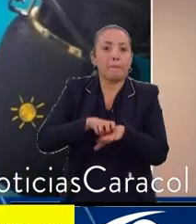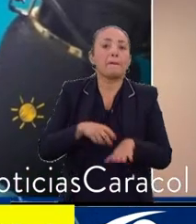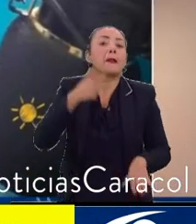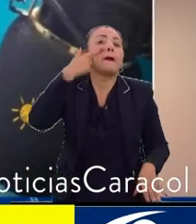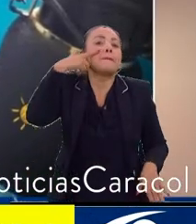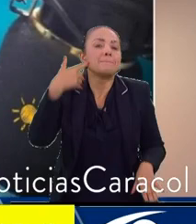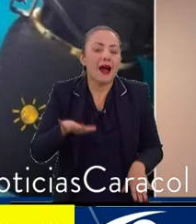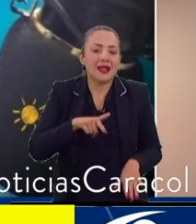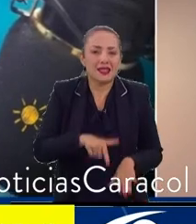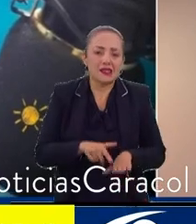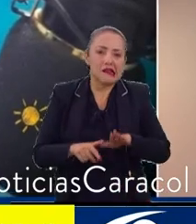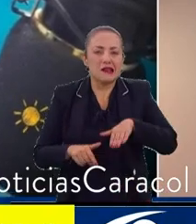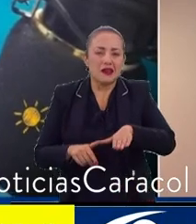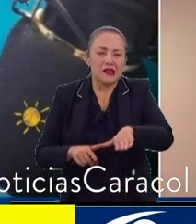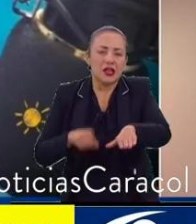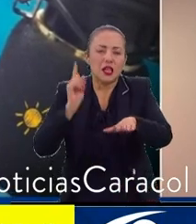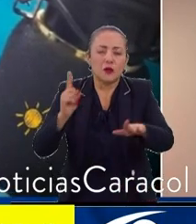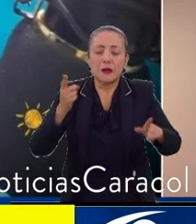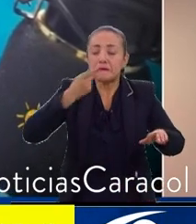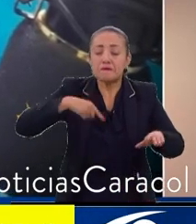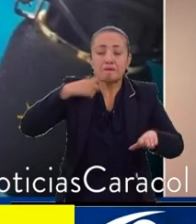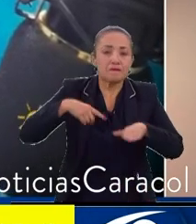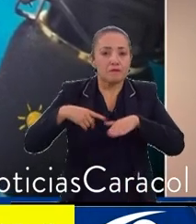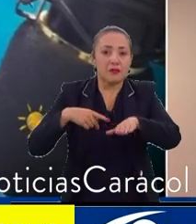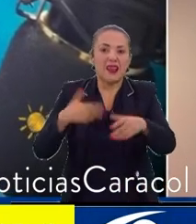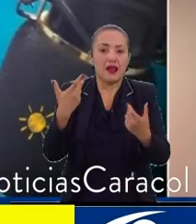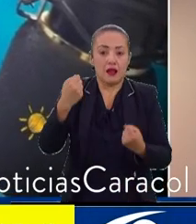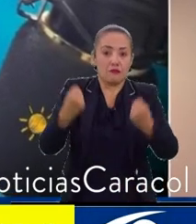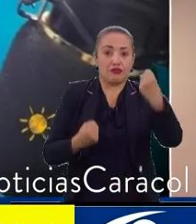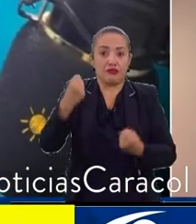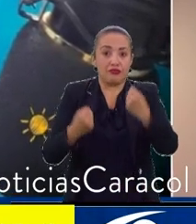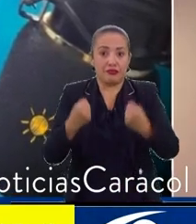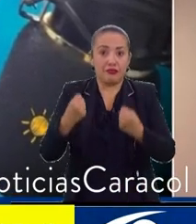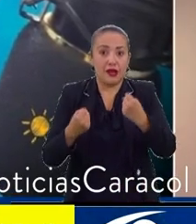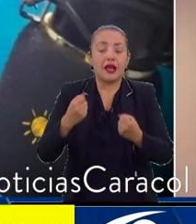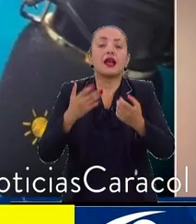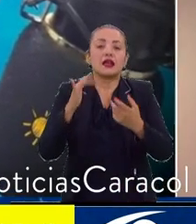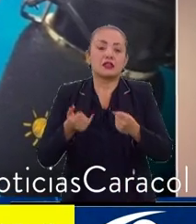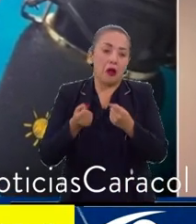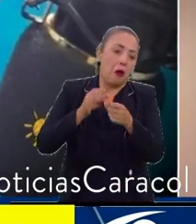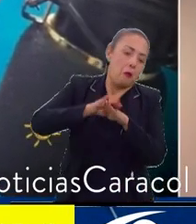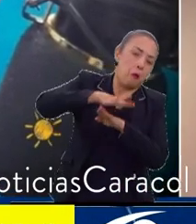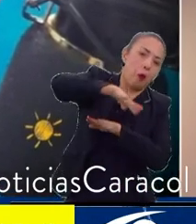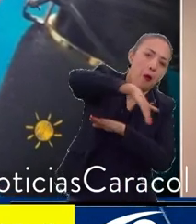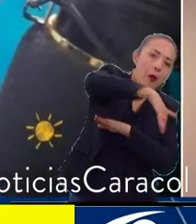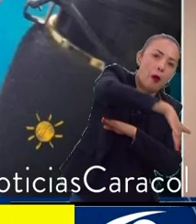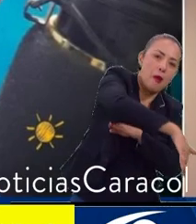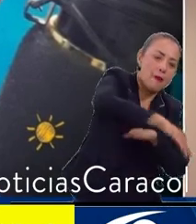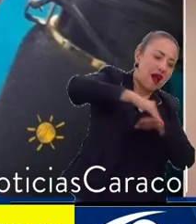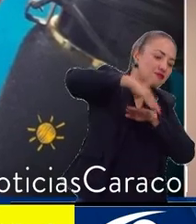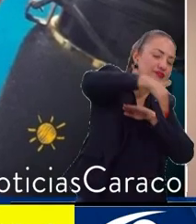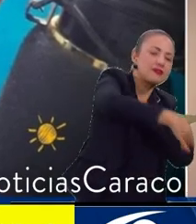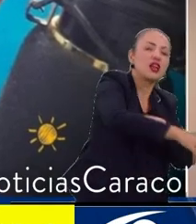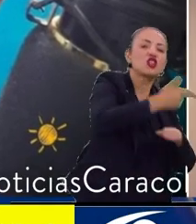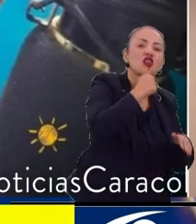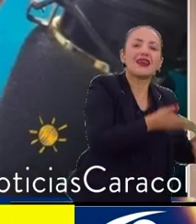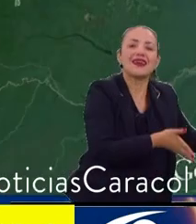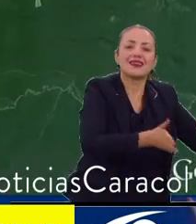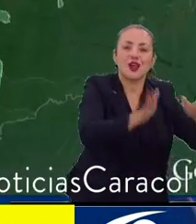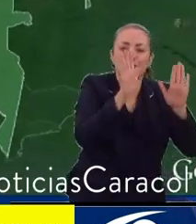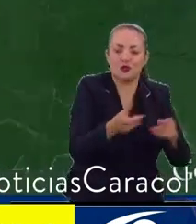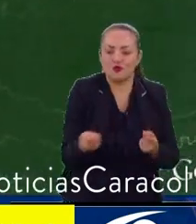estado de la vida la poca visibilidad hizo que el conductor perdiera el control del vehículo rodeada por un abismo y cayera a un río de la región